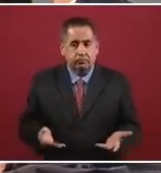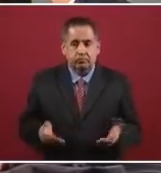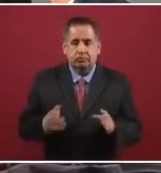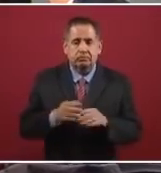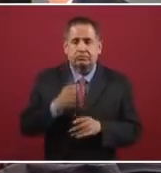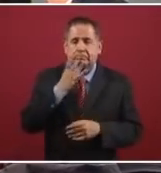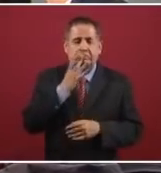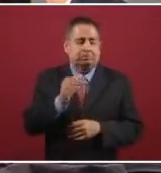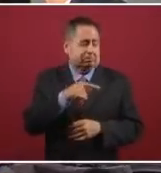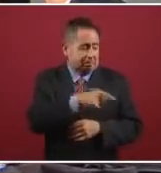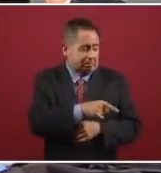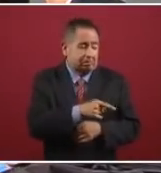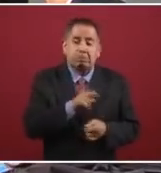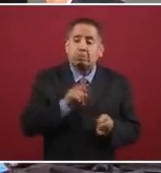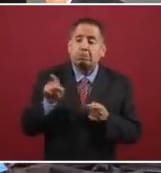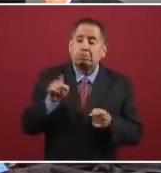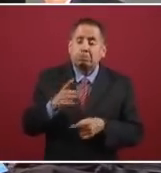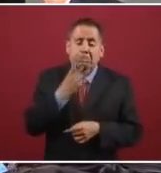No es nada.